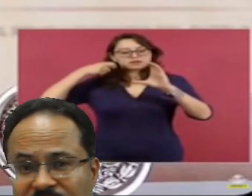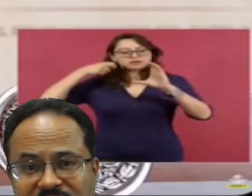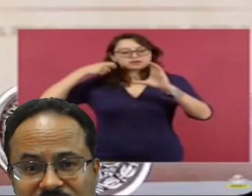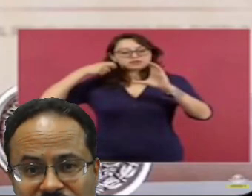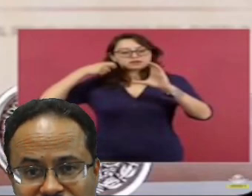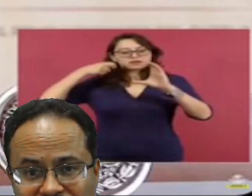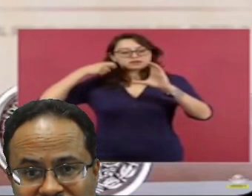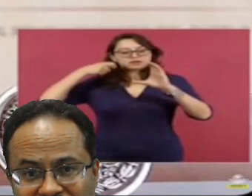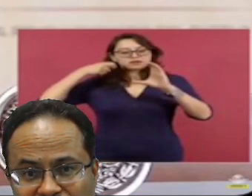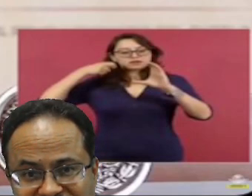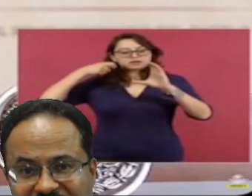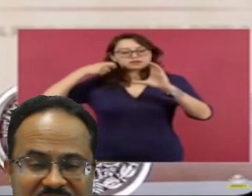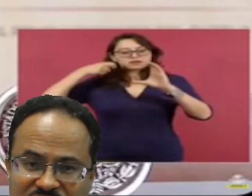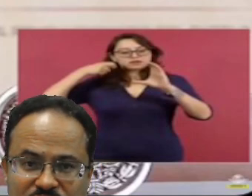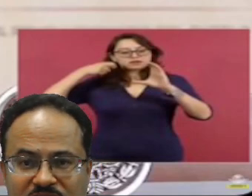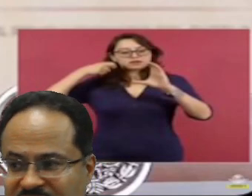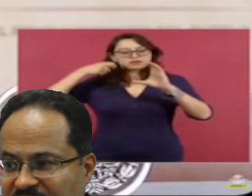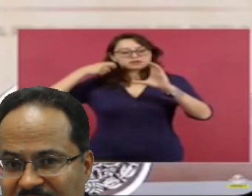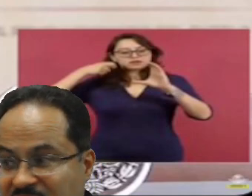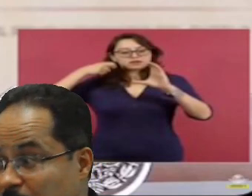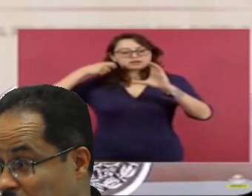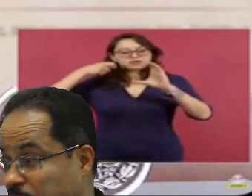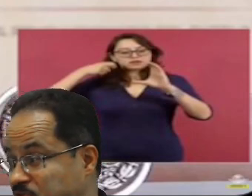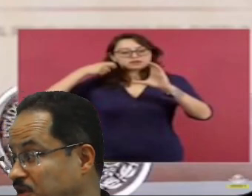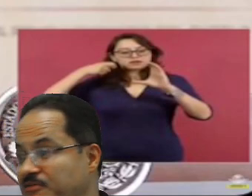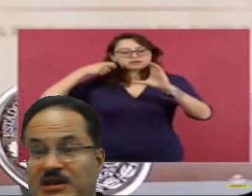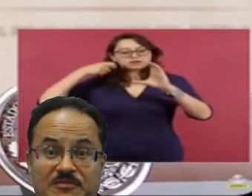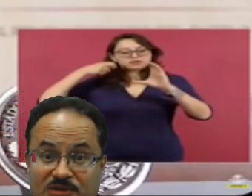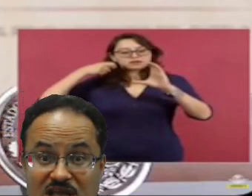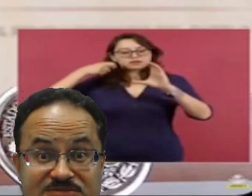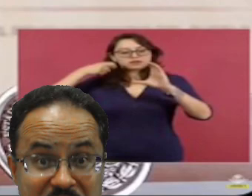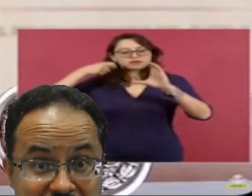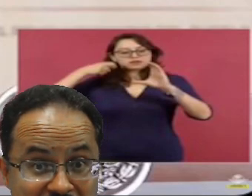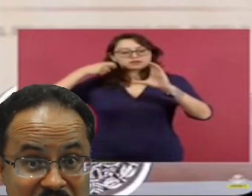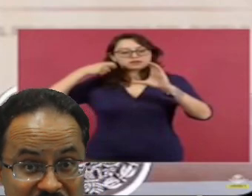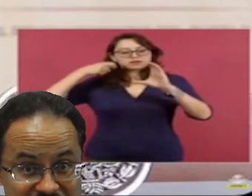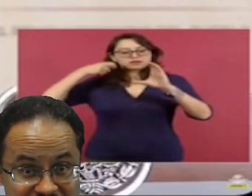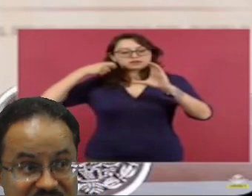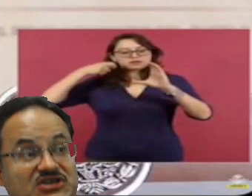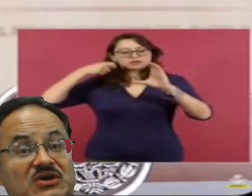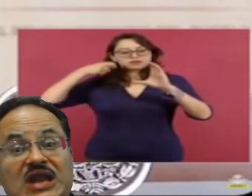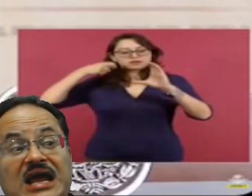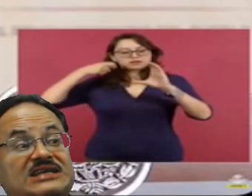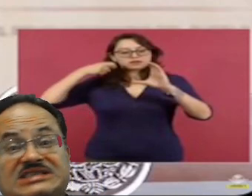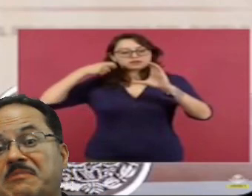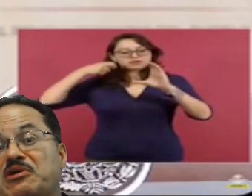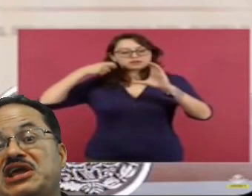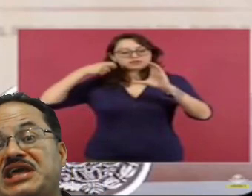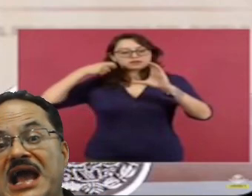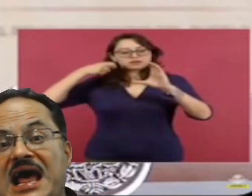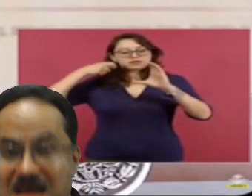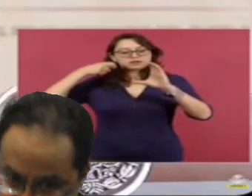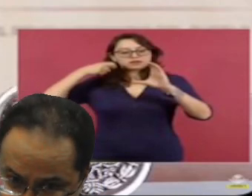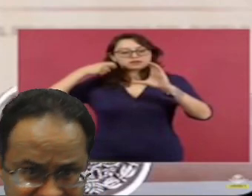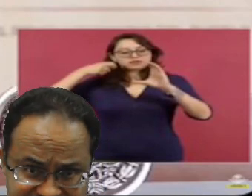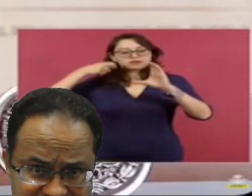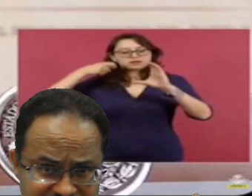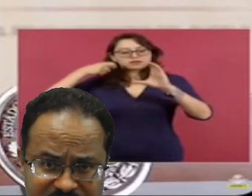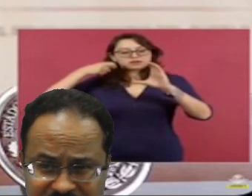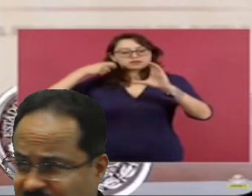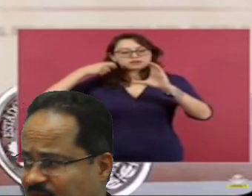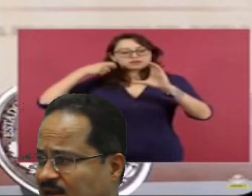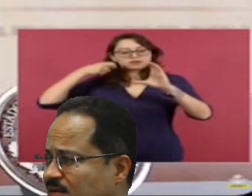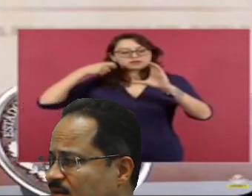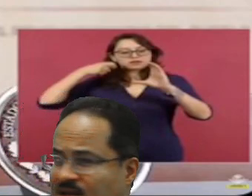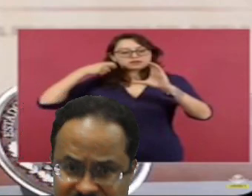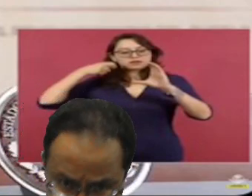Salgado macedonio pues ella la que tuvo que llegar ahí pero pues no que no hay nepotismo es son de la política pero í están en